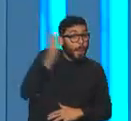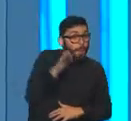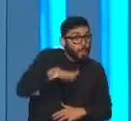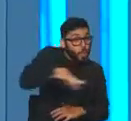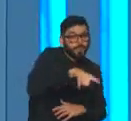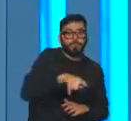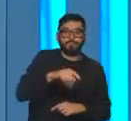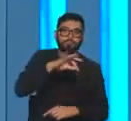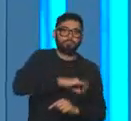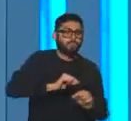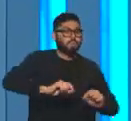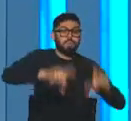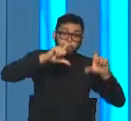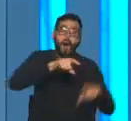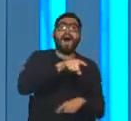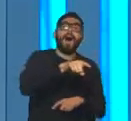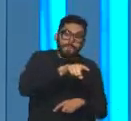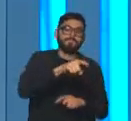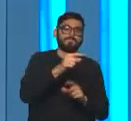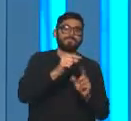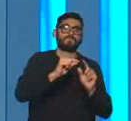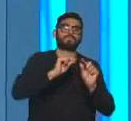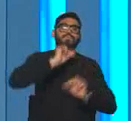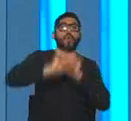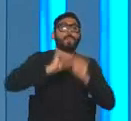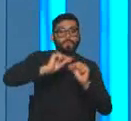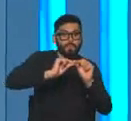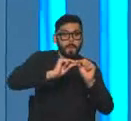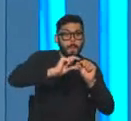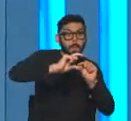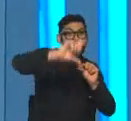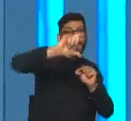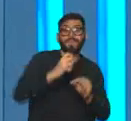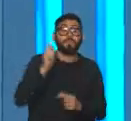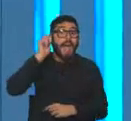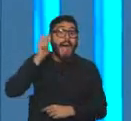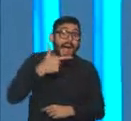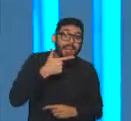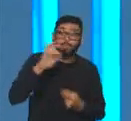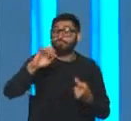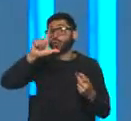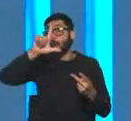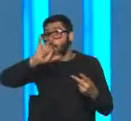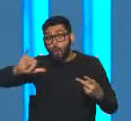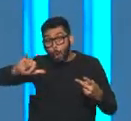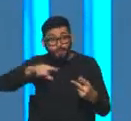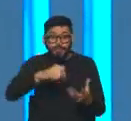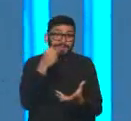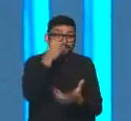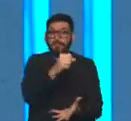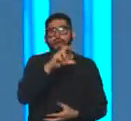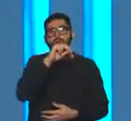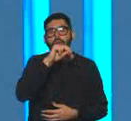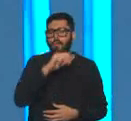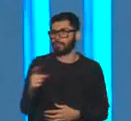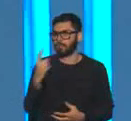tener una segmentación, es decir, va a empezar a pagar la tarifa de gas o de luz sin ningún tipo de subsidio. Vos